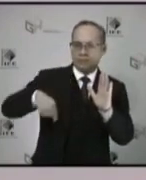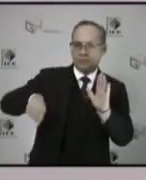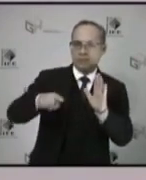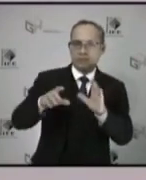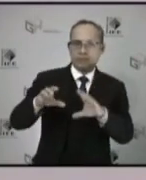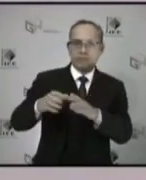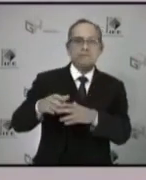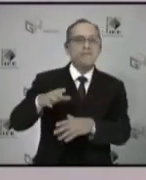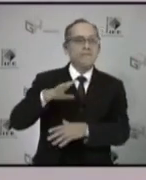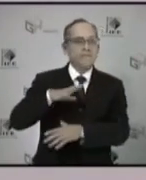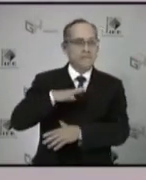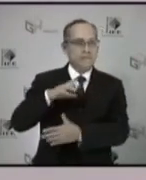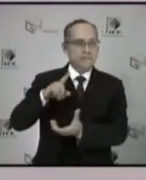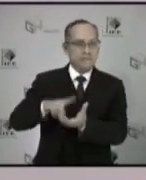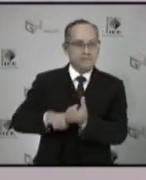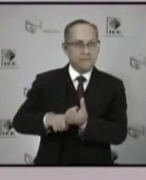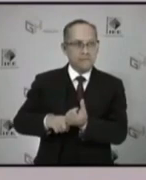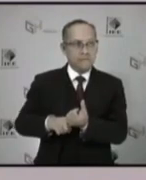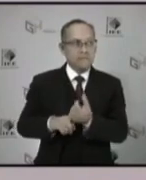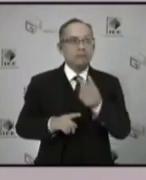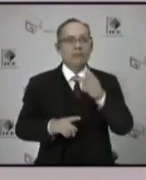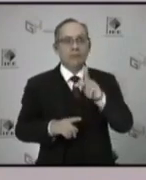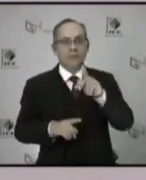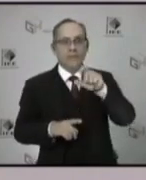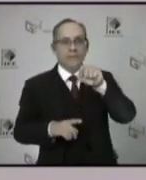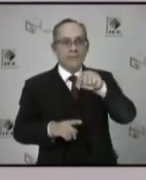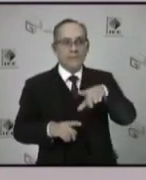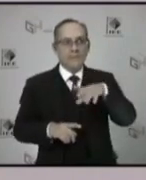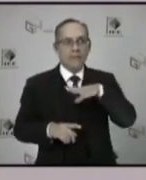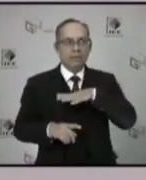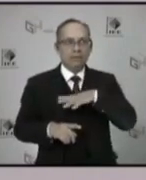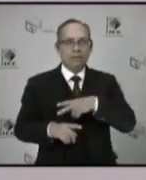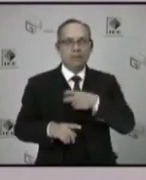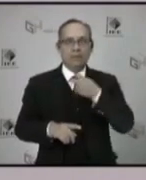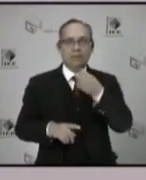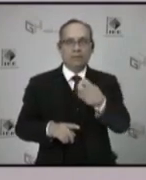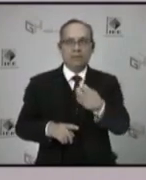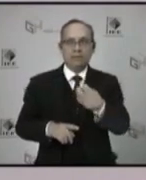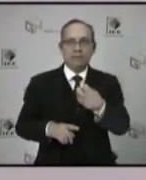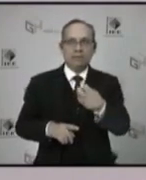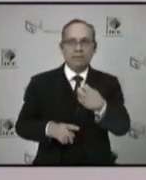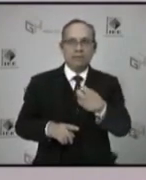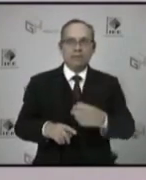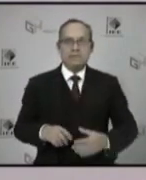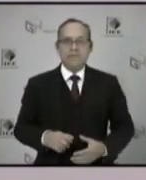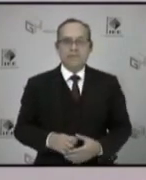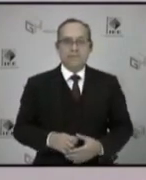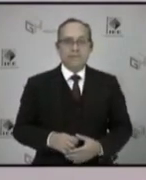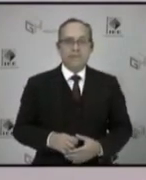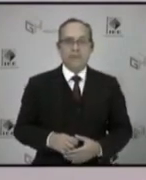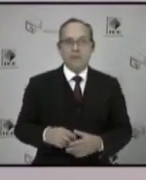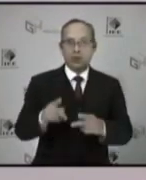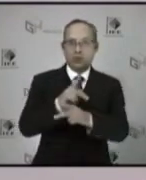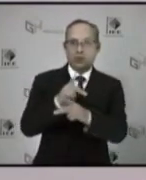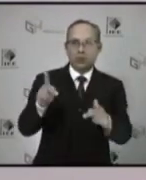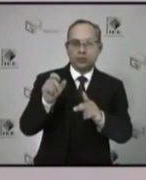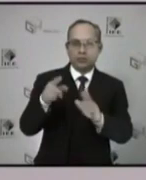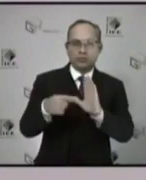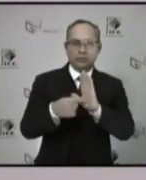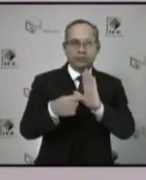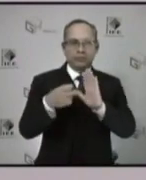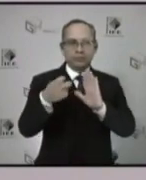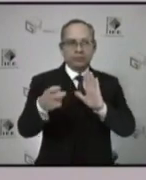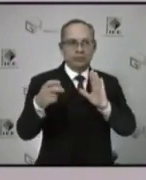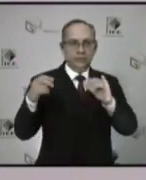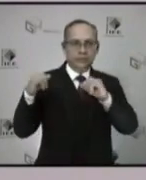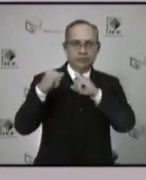también yo quisiera plantearles a todos, y qué bueno que aquí hay muchos dirigentes de